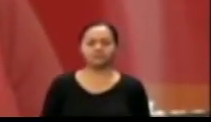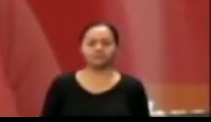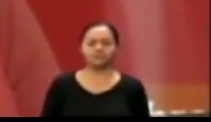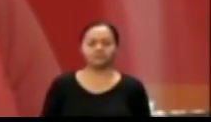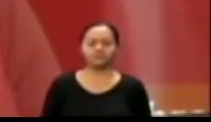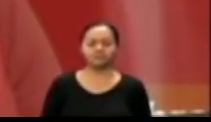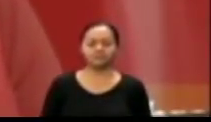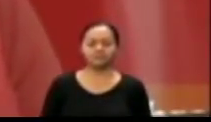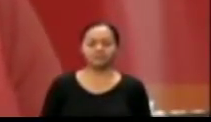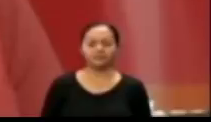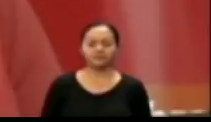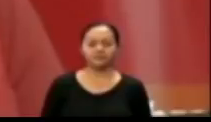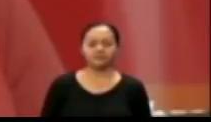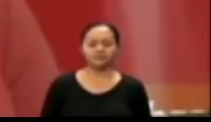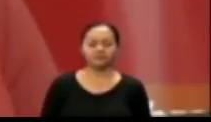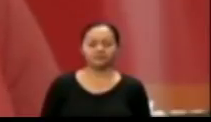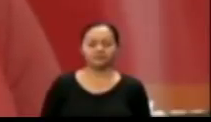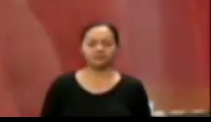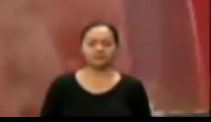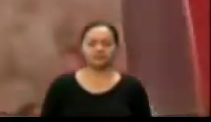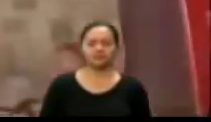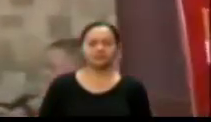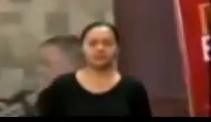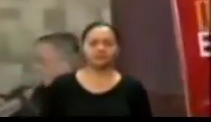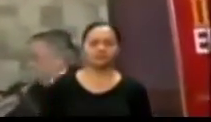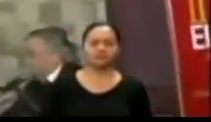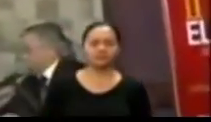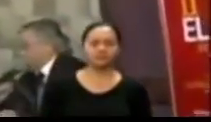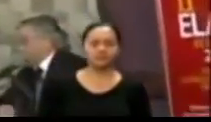Esto fue el editorial.